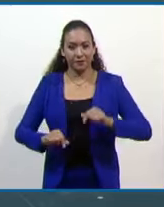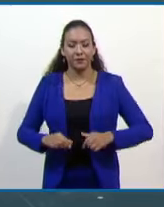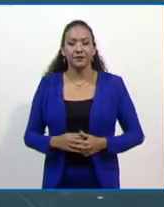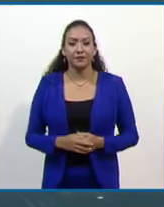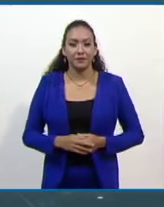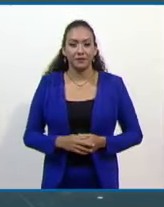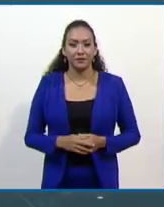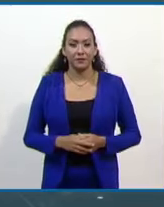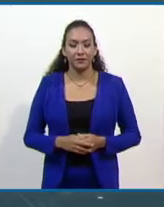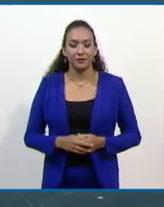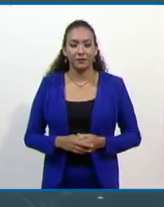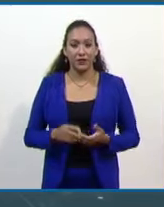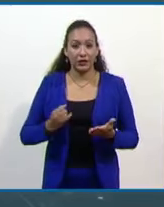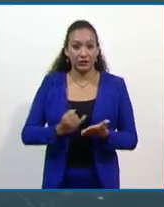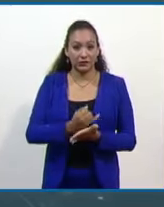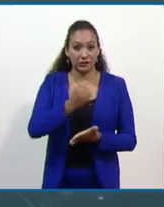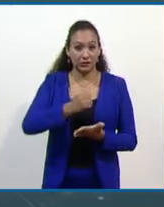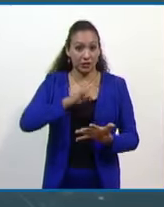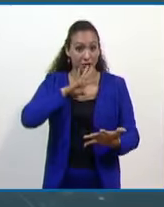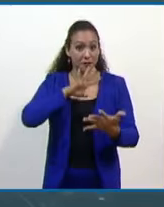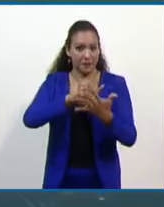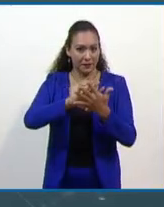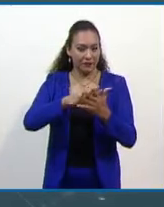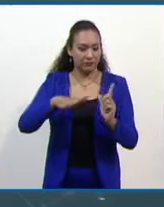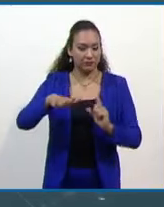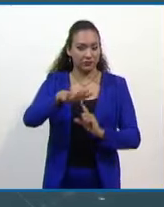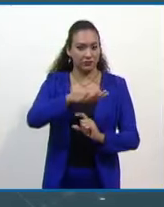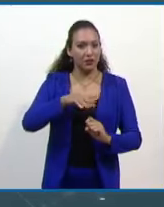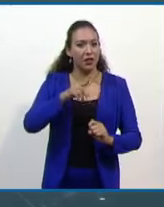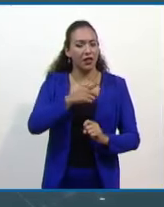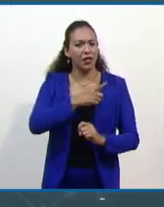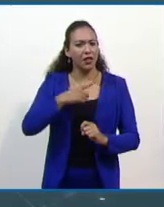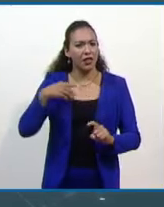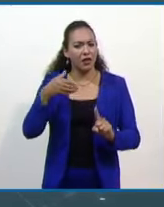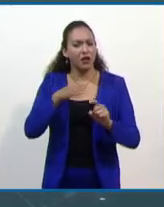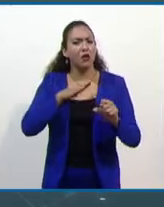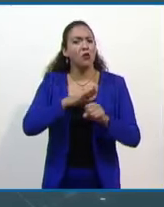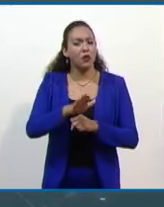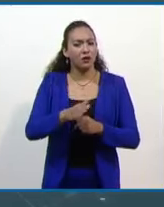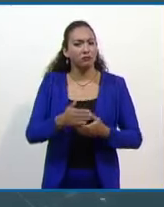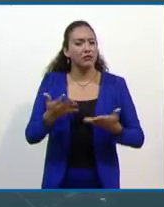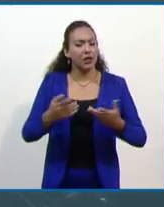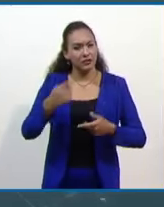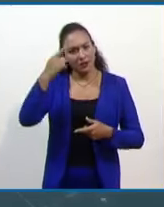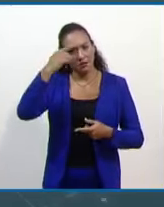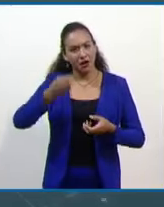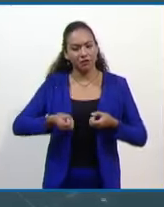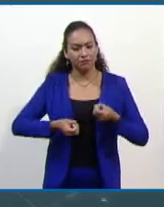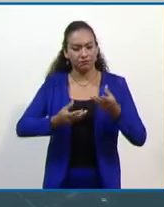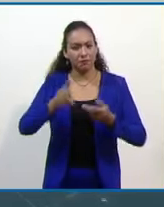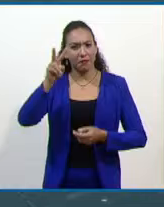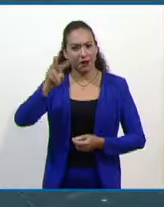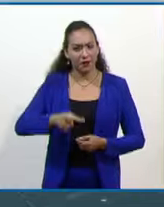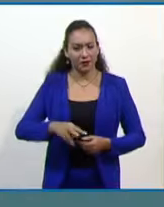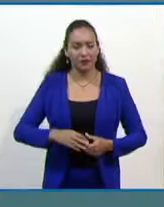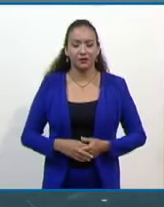Las sentencias penales deben garantizar la reparación del daño y el derecho a la verdad, estableció la primera